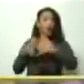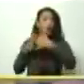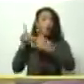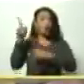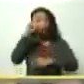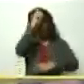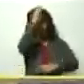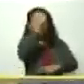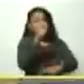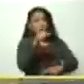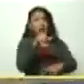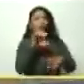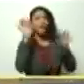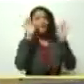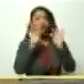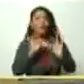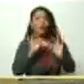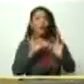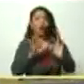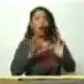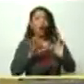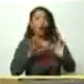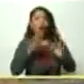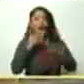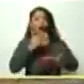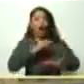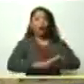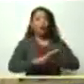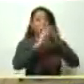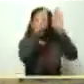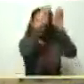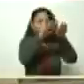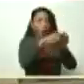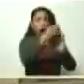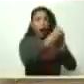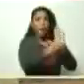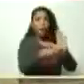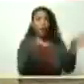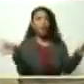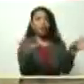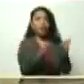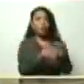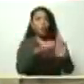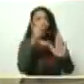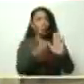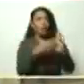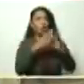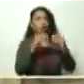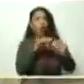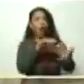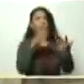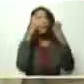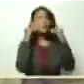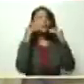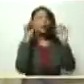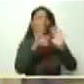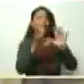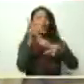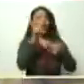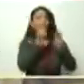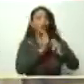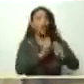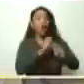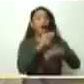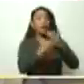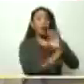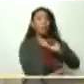reconocen es como una especie de acta de rendición es como una especie de capitulación a toda la experiencia guerrerista que ellos habían intentado sembrar